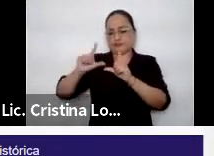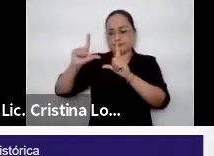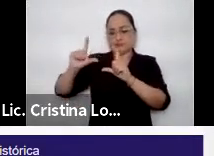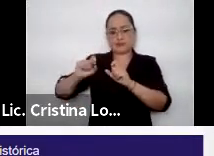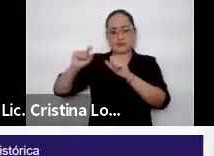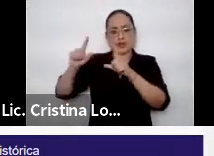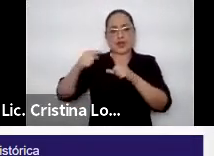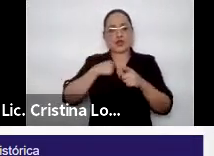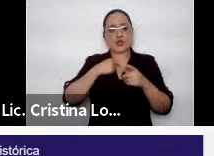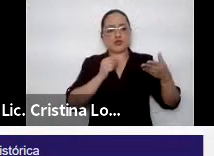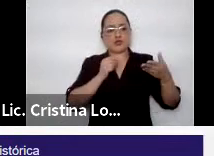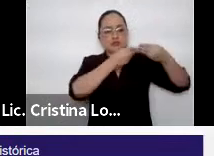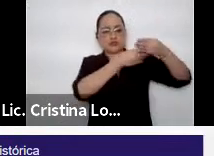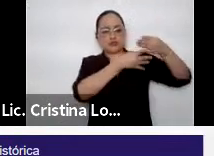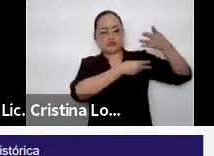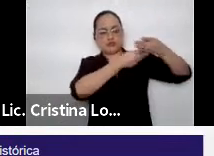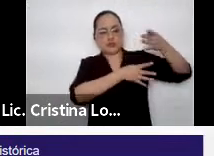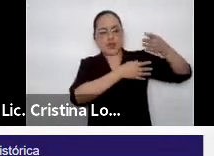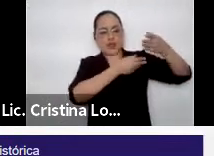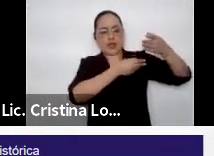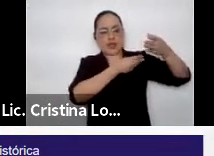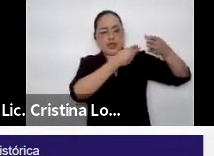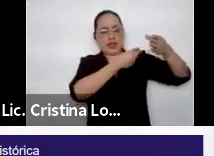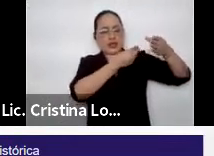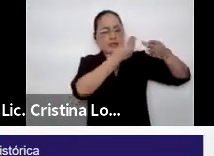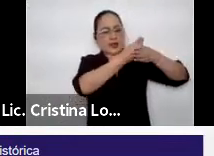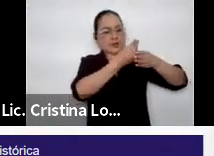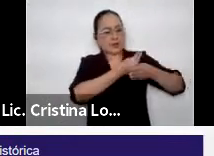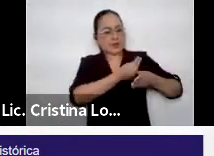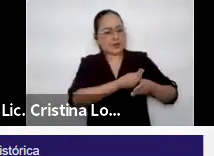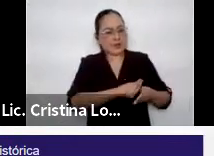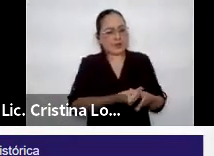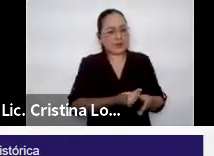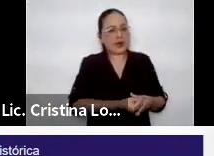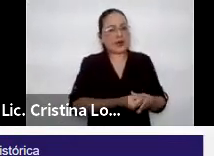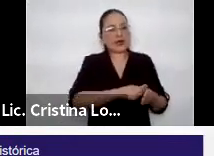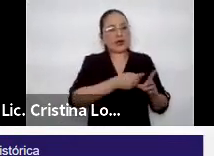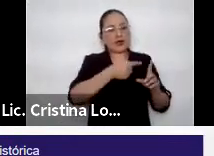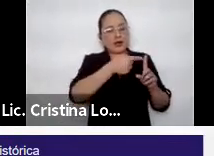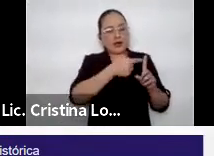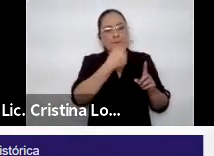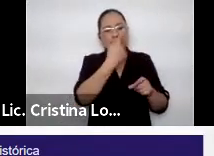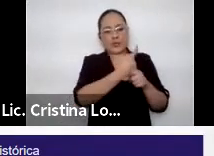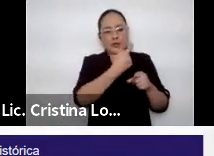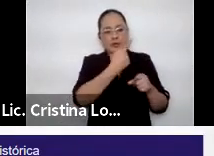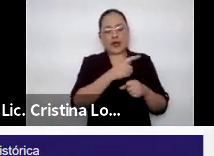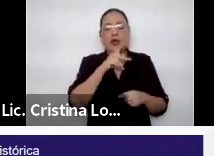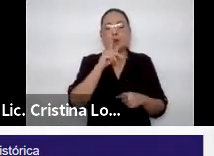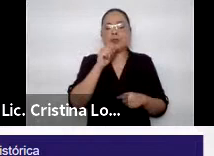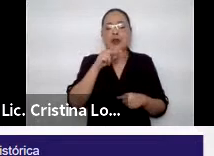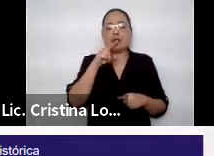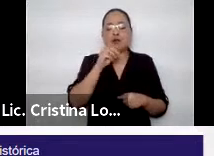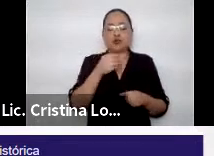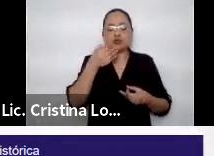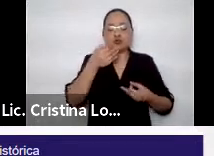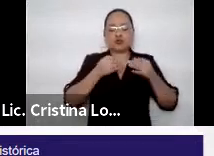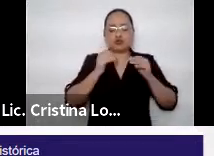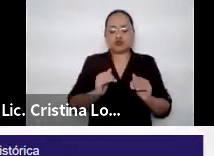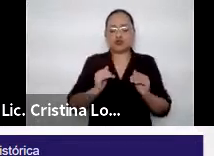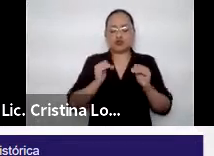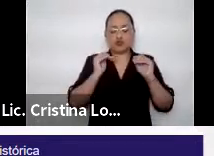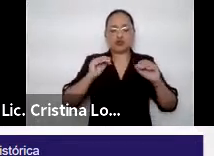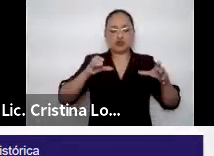si yo me voy, vean aquí las secciones, ¿se acuerdan? Y las partes. Primera parte, que es el pleno de la corte, ¿se acuerdan cuando vimos todos